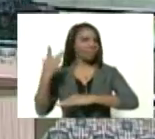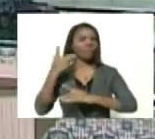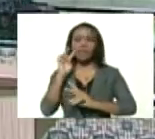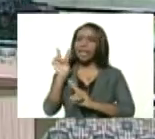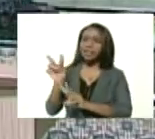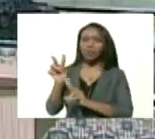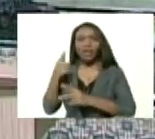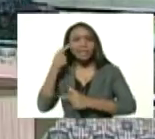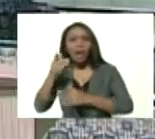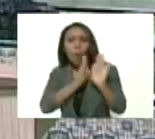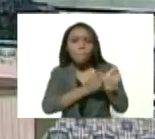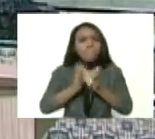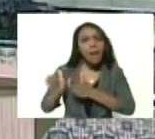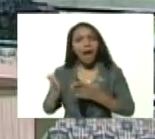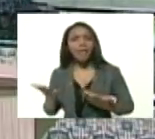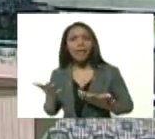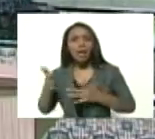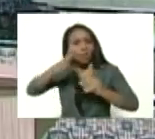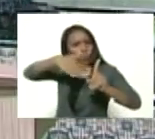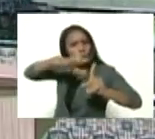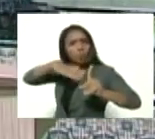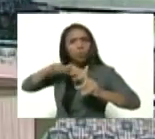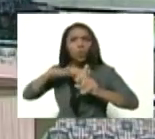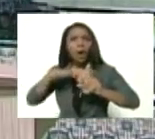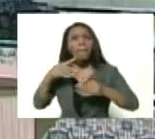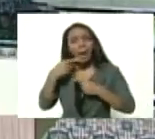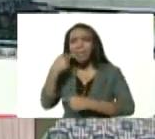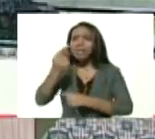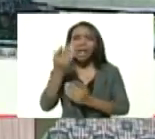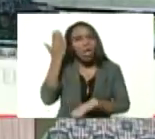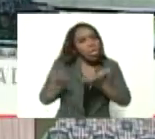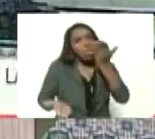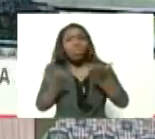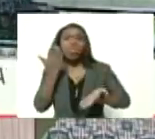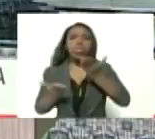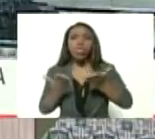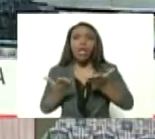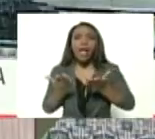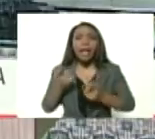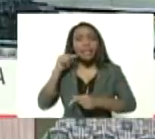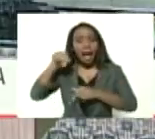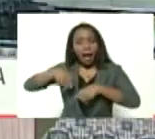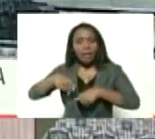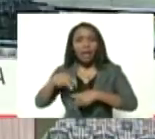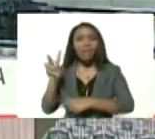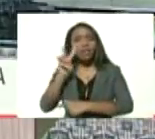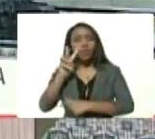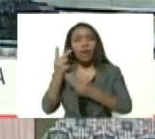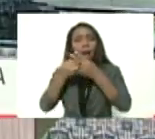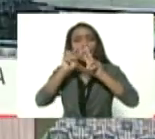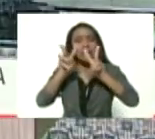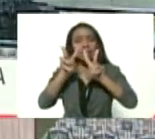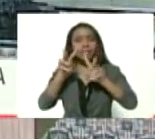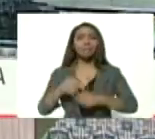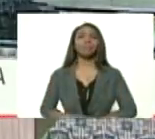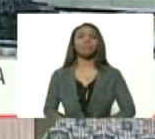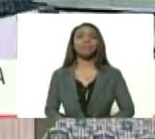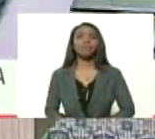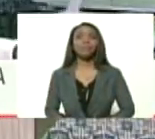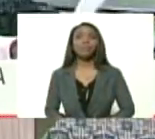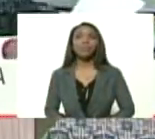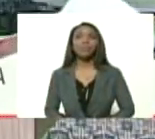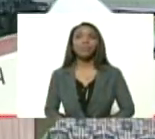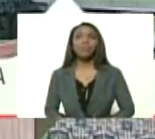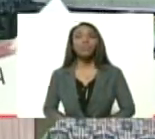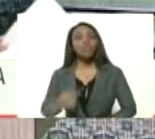lo que son los planes conspirativos para desestabilizar la estabilidad y la paz de la República.